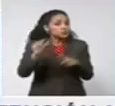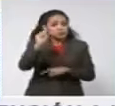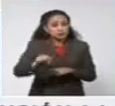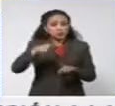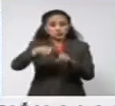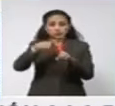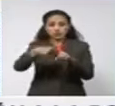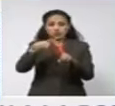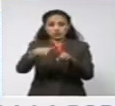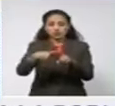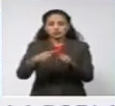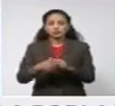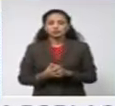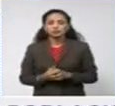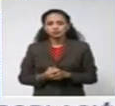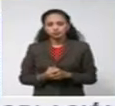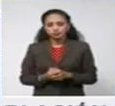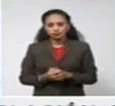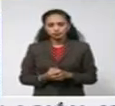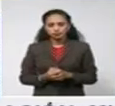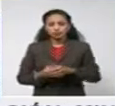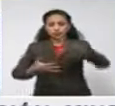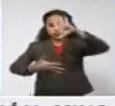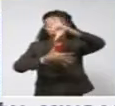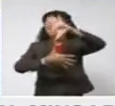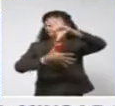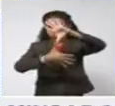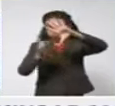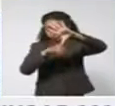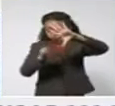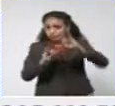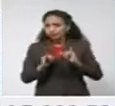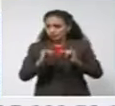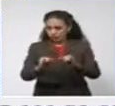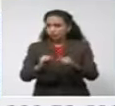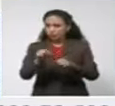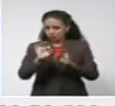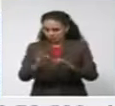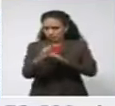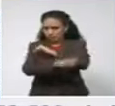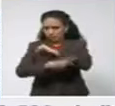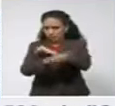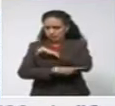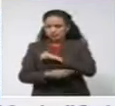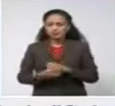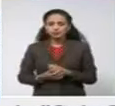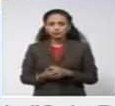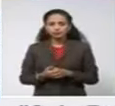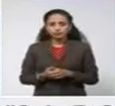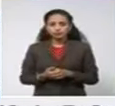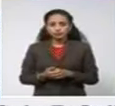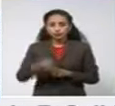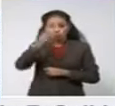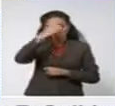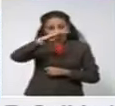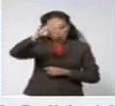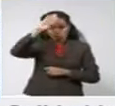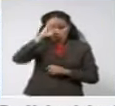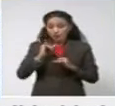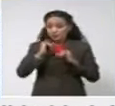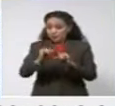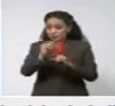perdón, en la región de las Américas. Cuba, con los casos diagnosticados hasta el día